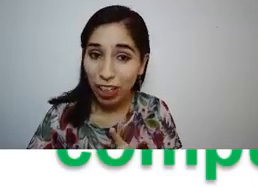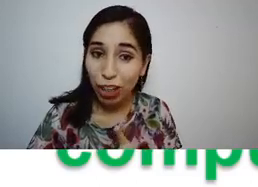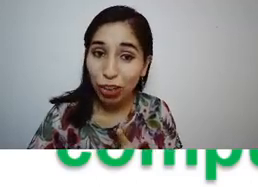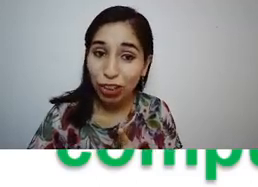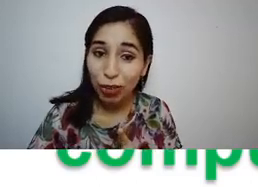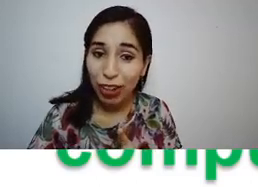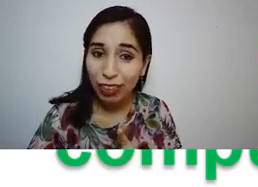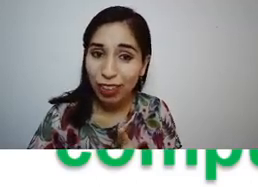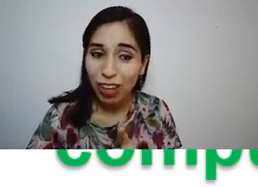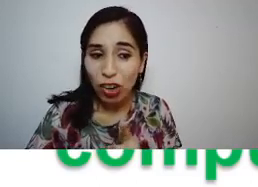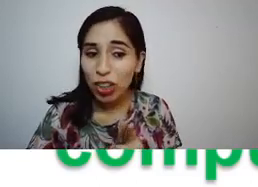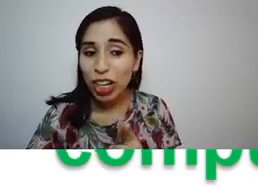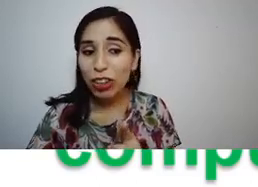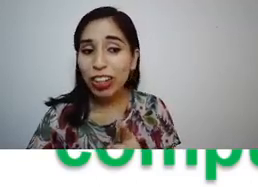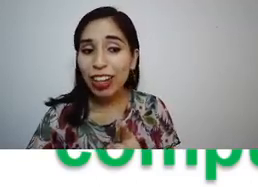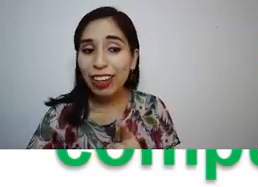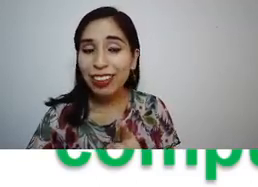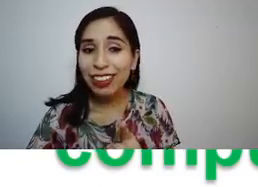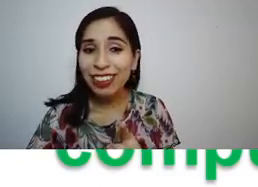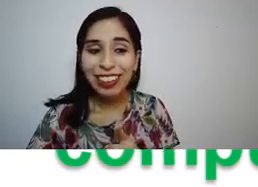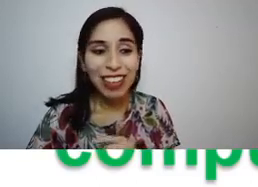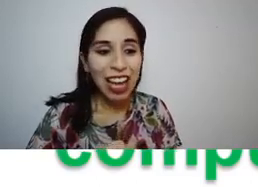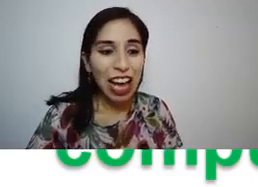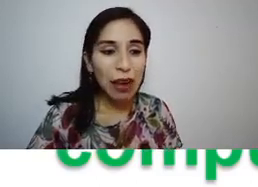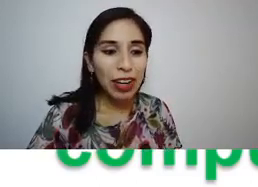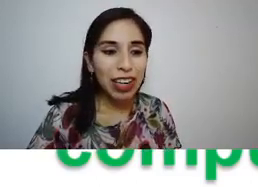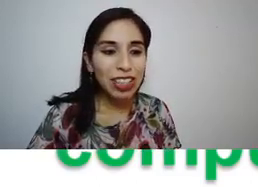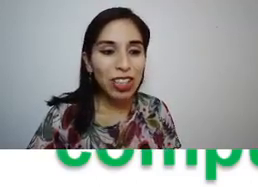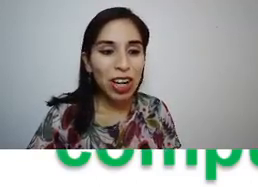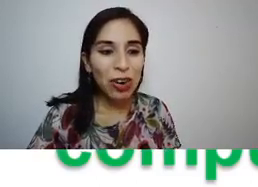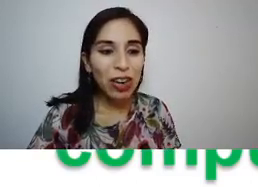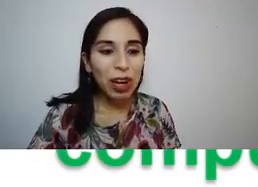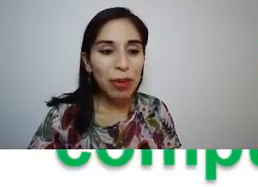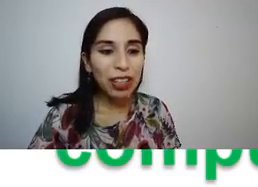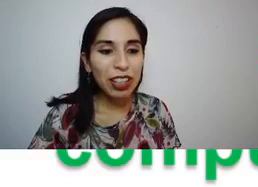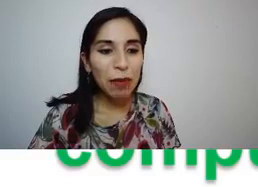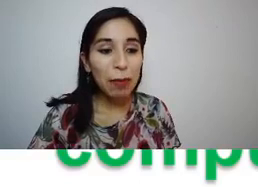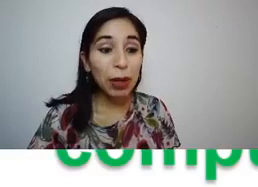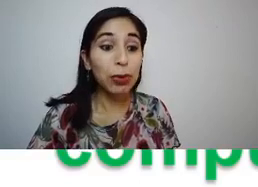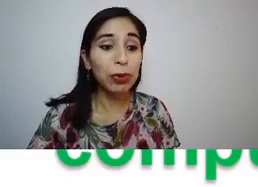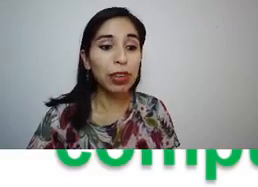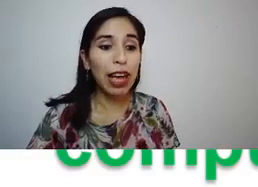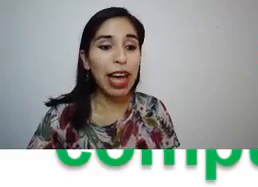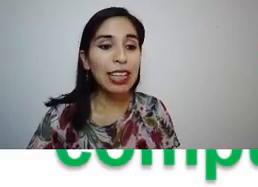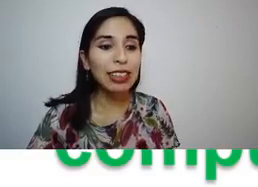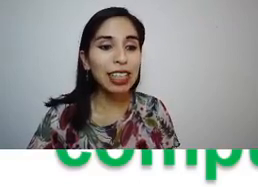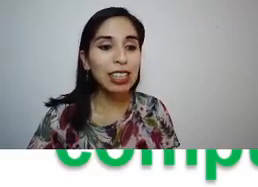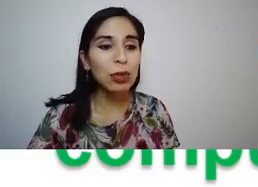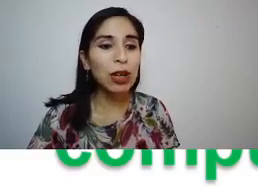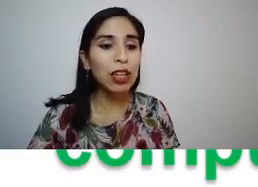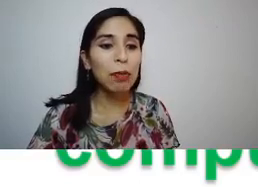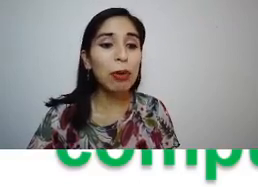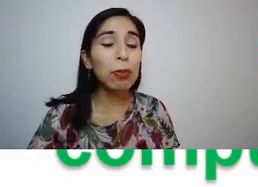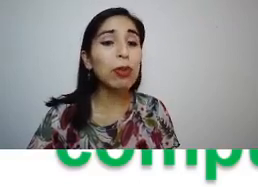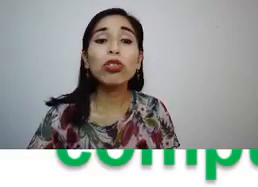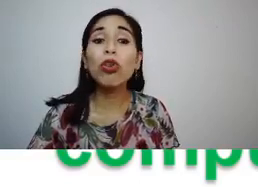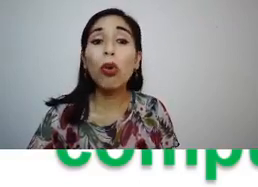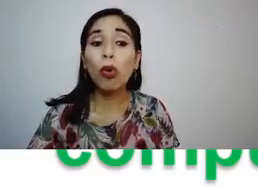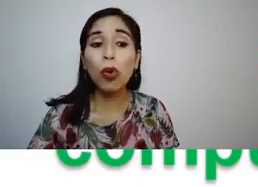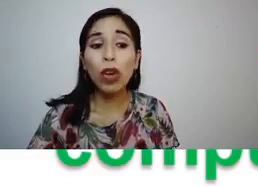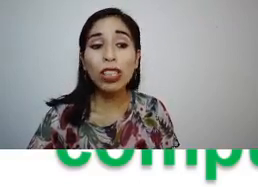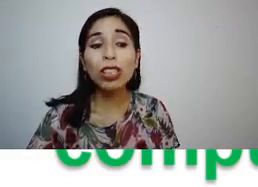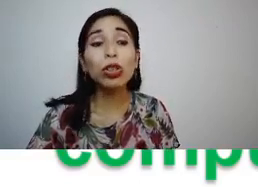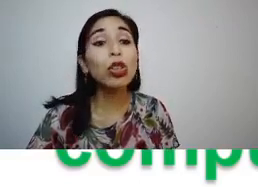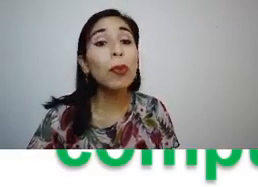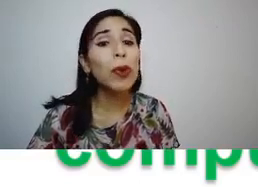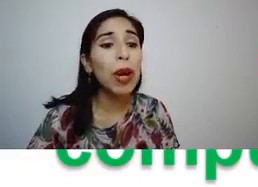quieren continuar o ya no quieren a ver la señora gorda marquina me pregunta accedes igual que power point no